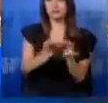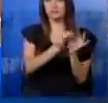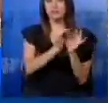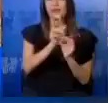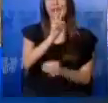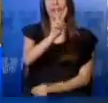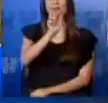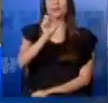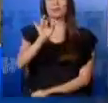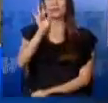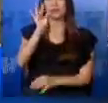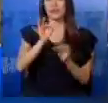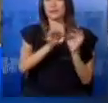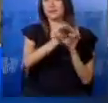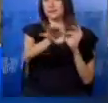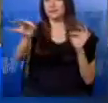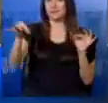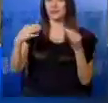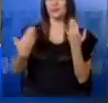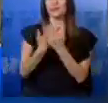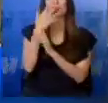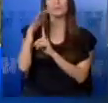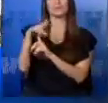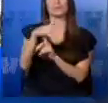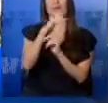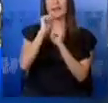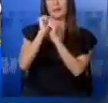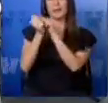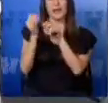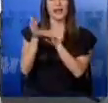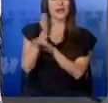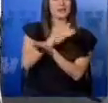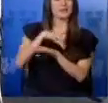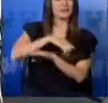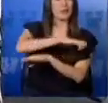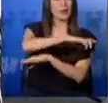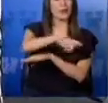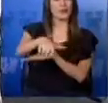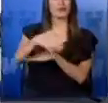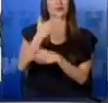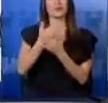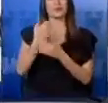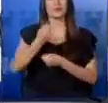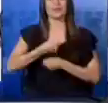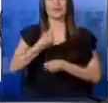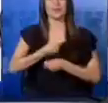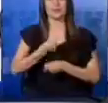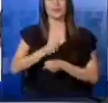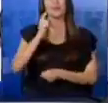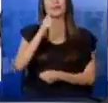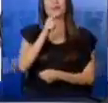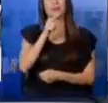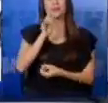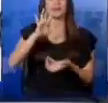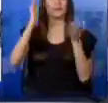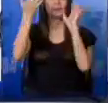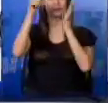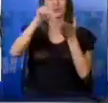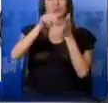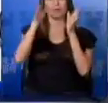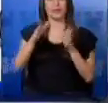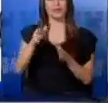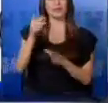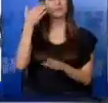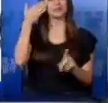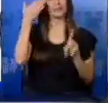2.7 hectáreas se construyó este nuevo parque. Este parque es un referente del trabajo y la visión del gobierno de la Revolución Ciudadana con